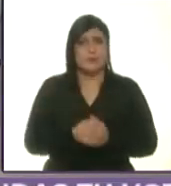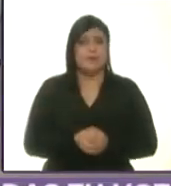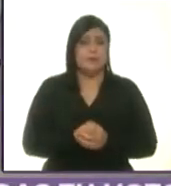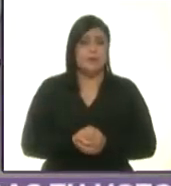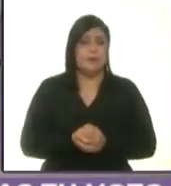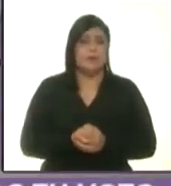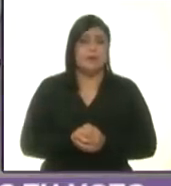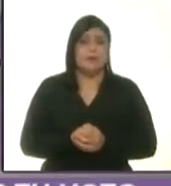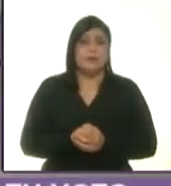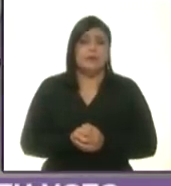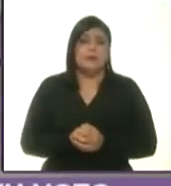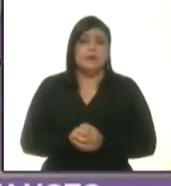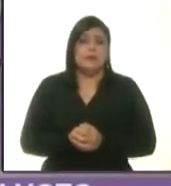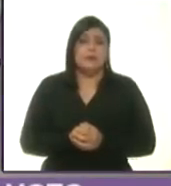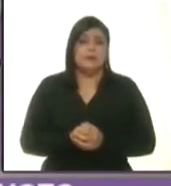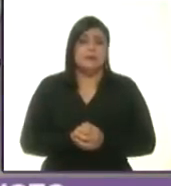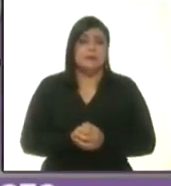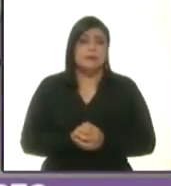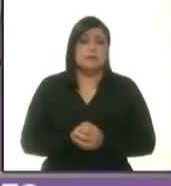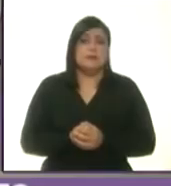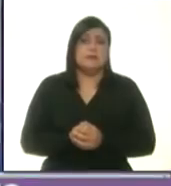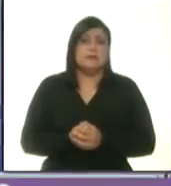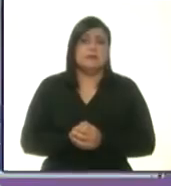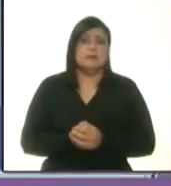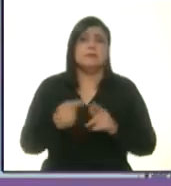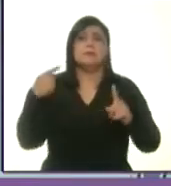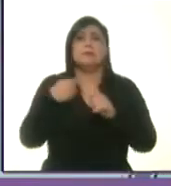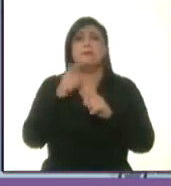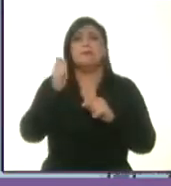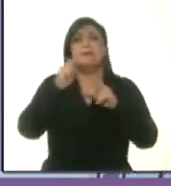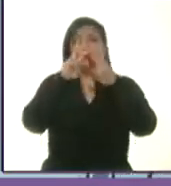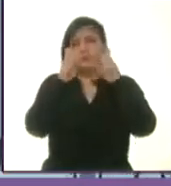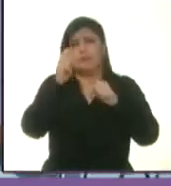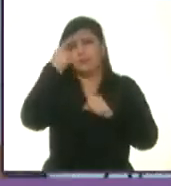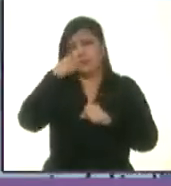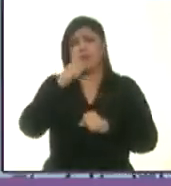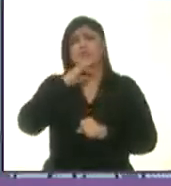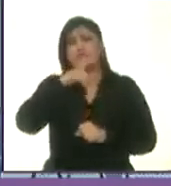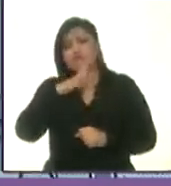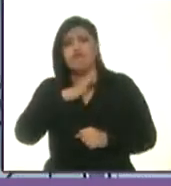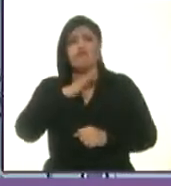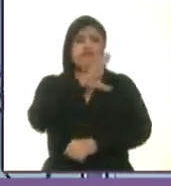hablando de corrupción y transparencia